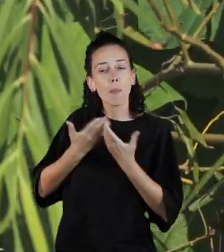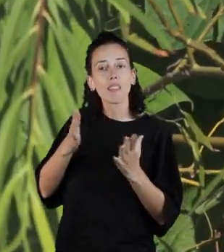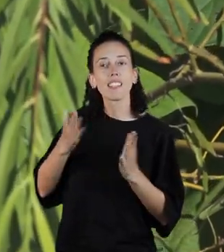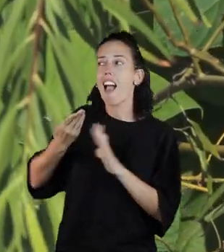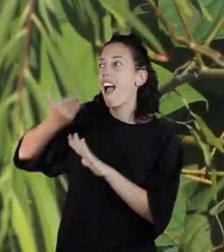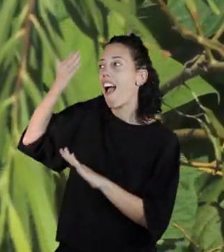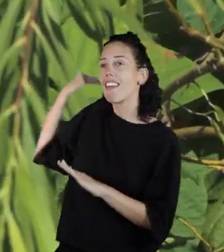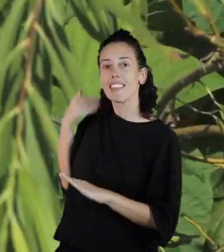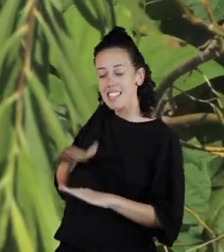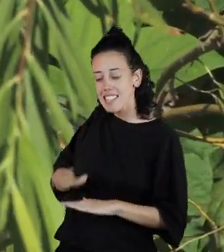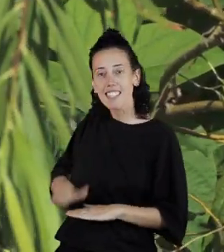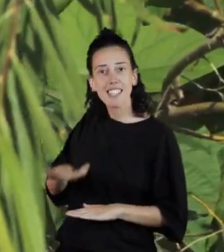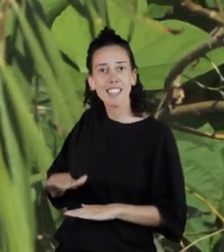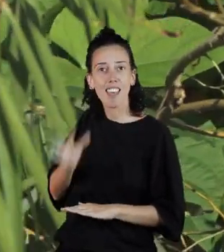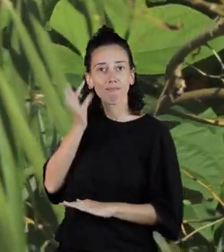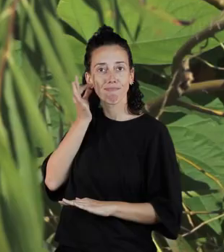desde mi niñez,